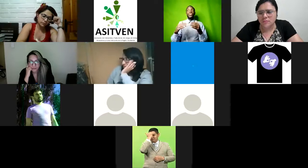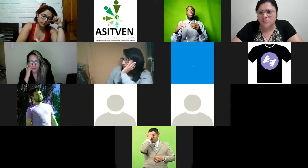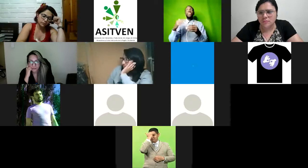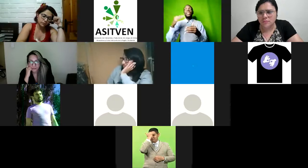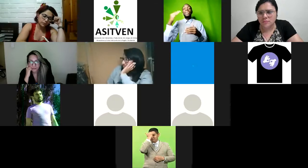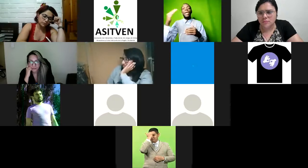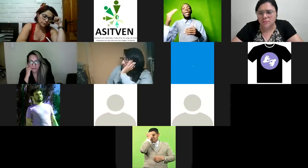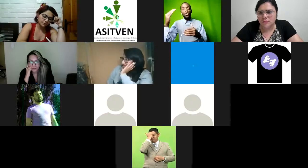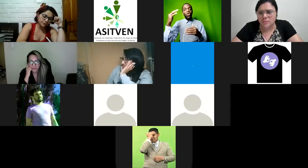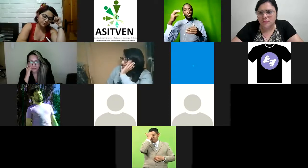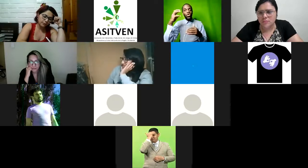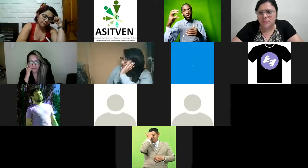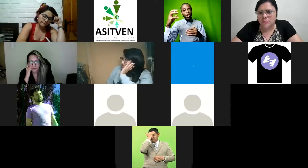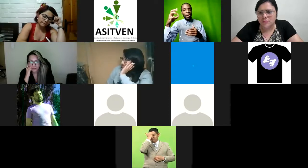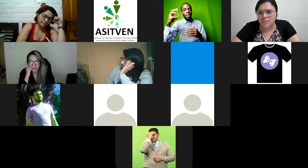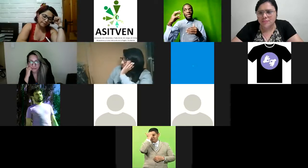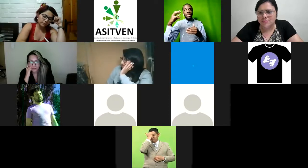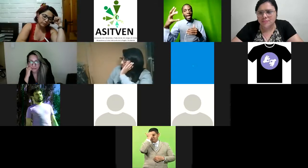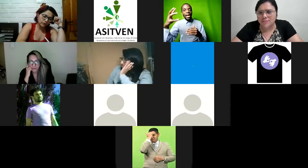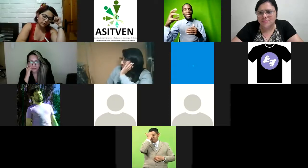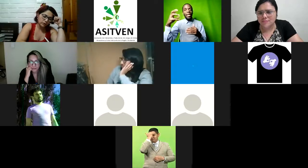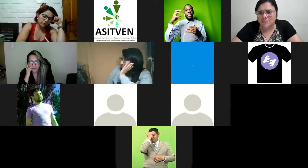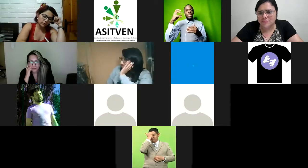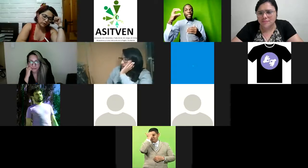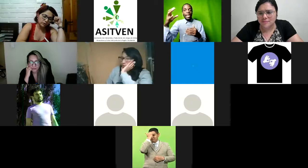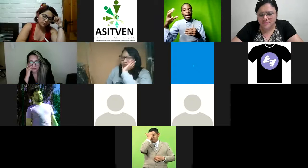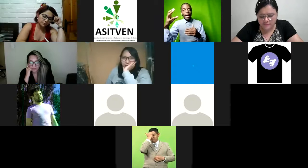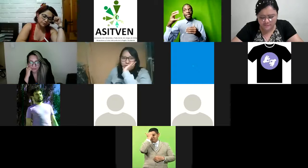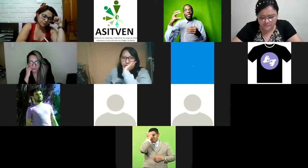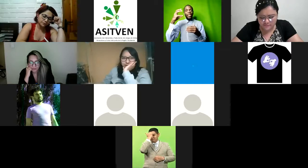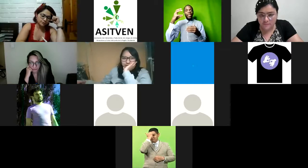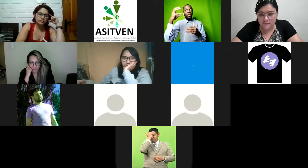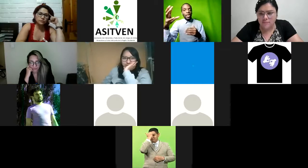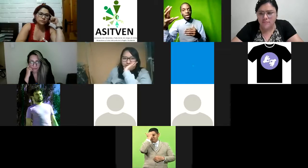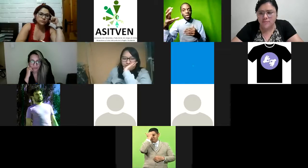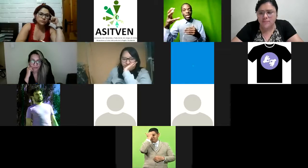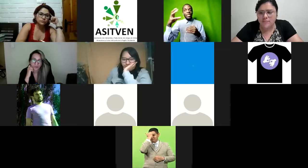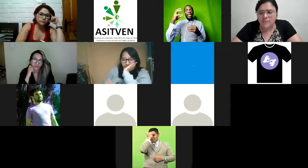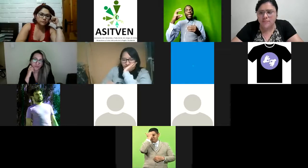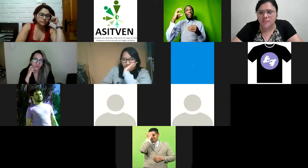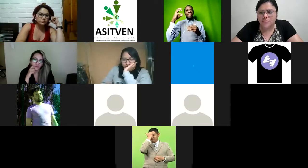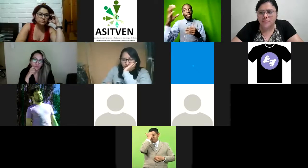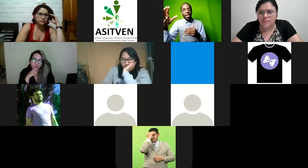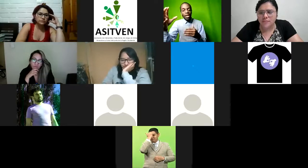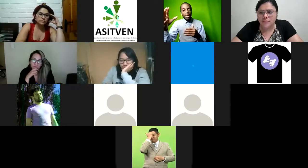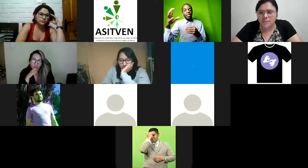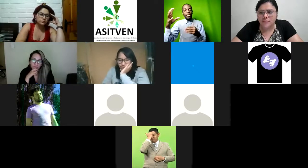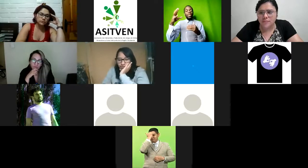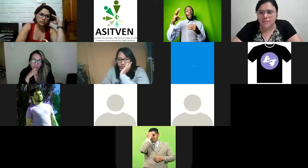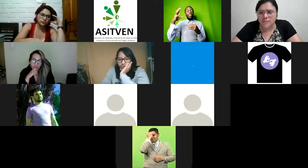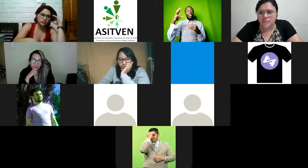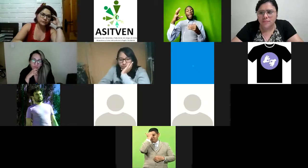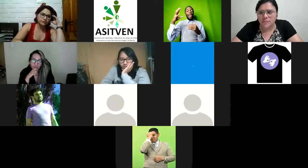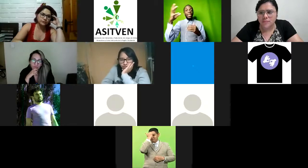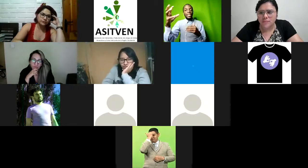decir, usted decir, ay, no logro yo representar, presentar, usar secuencias y